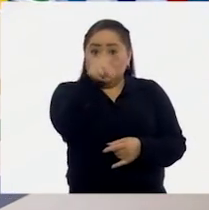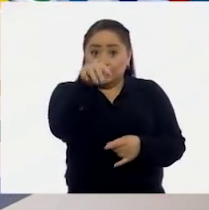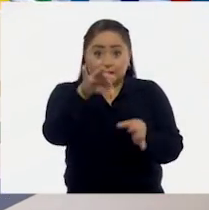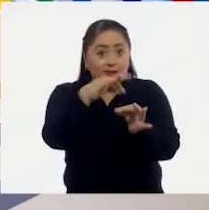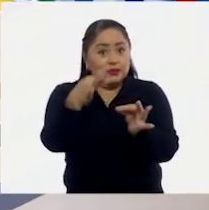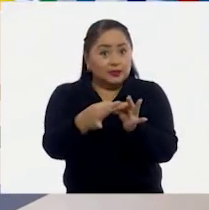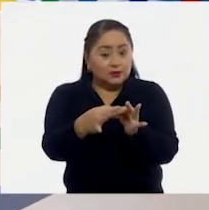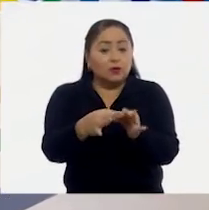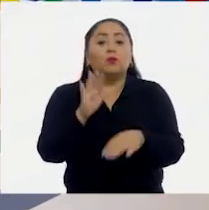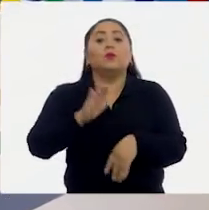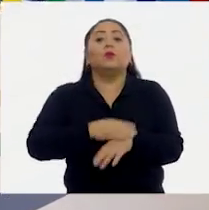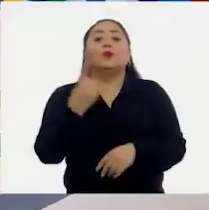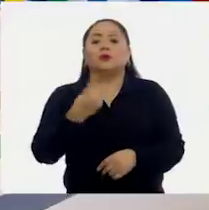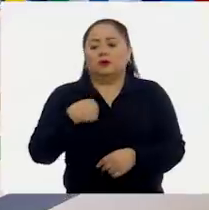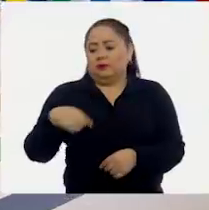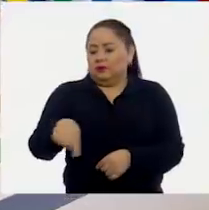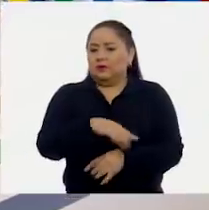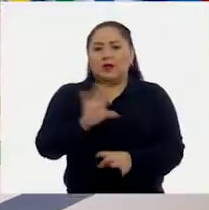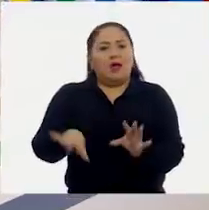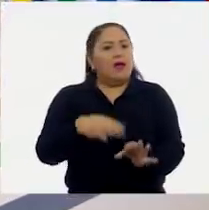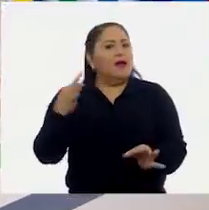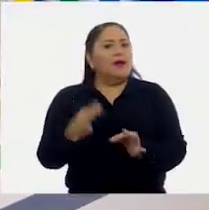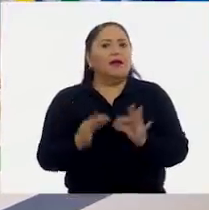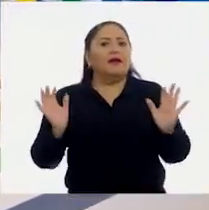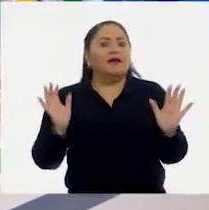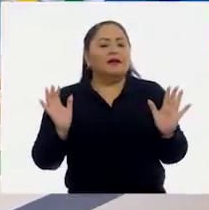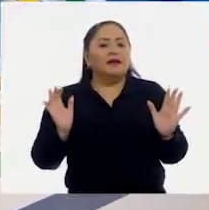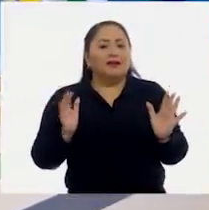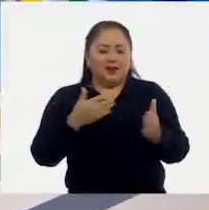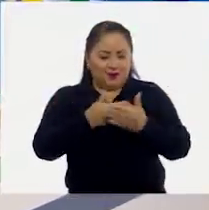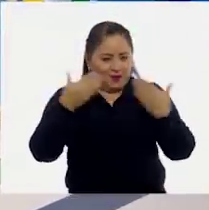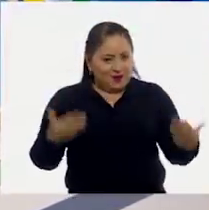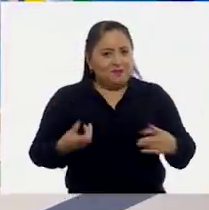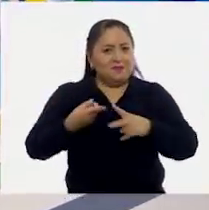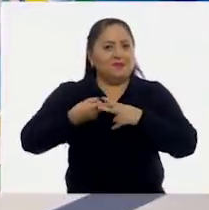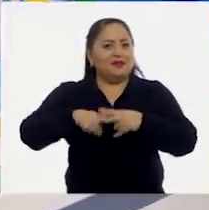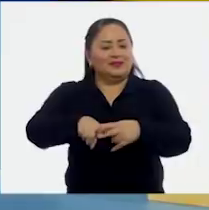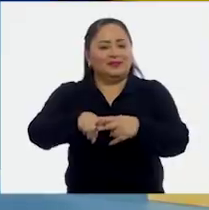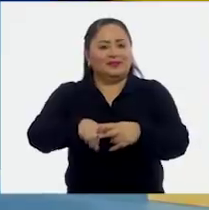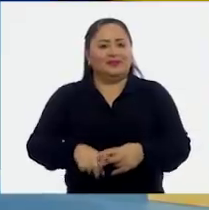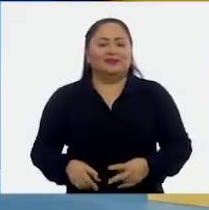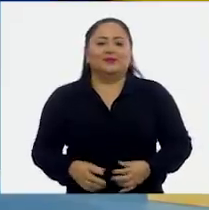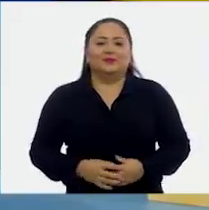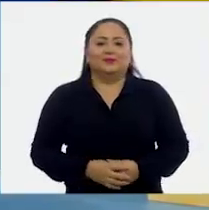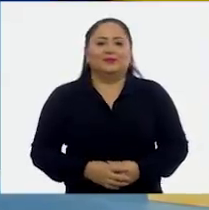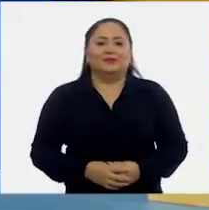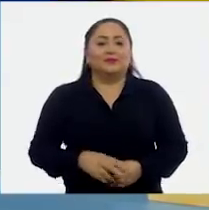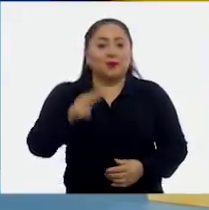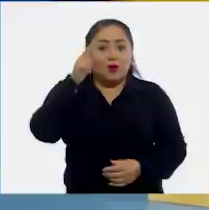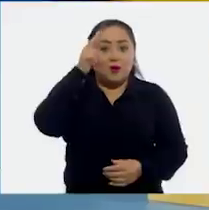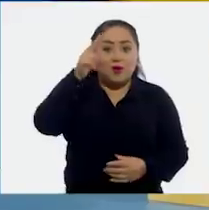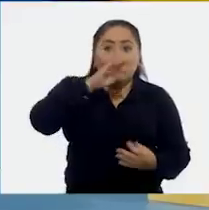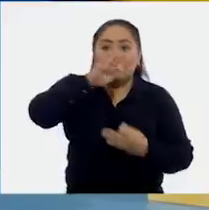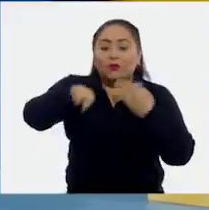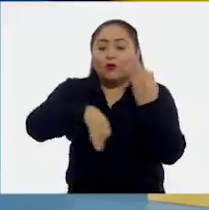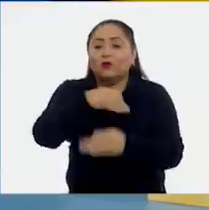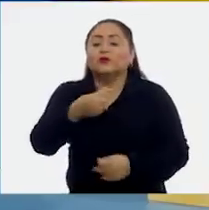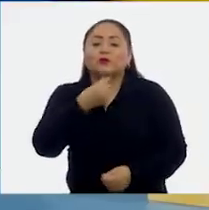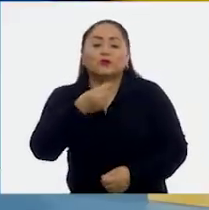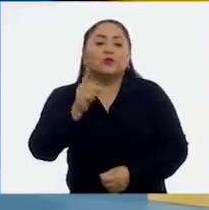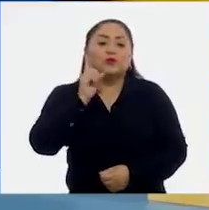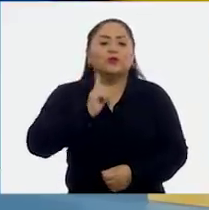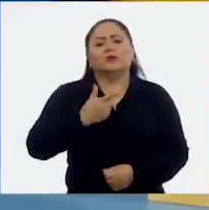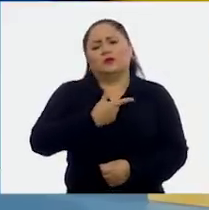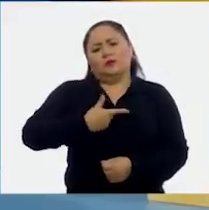en casita? Porque nosotros ya tenemos aquí todo listo. Así que, ¡comenzamos! Hola a todas y a todos.